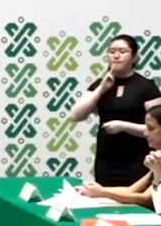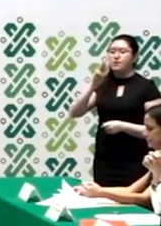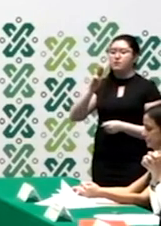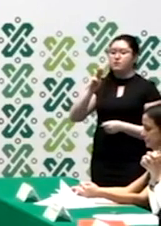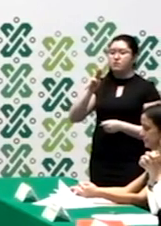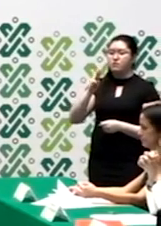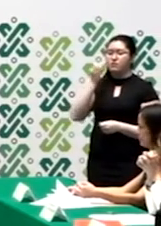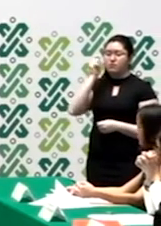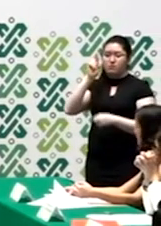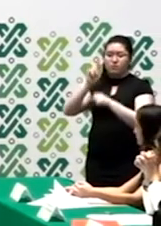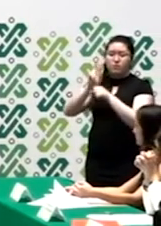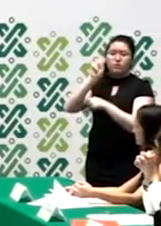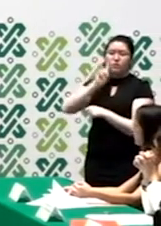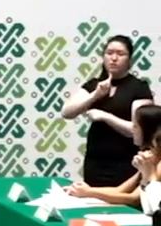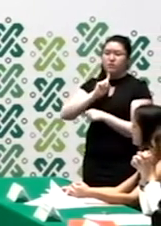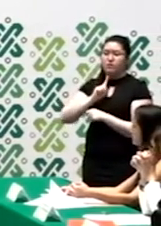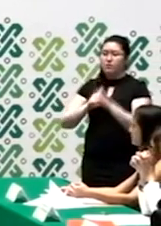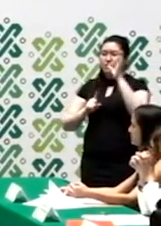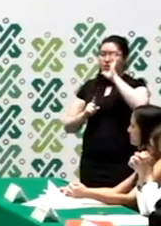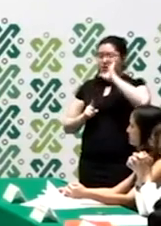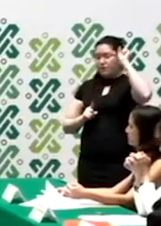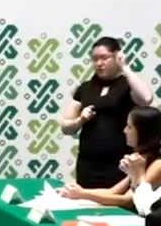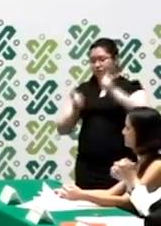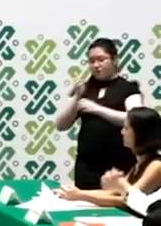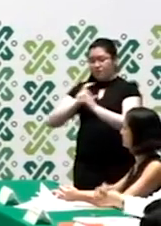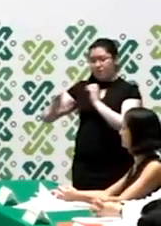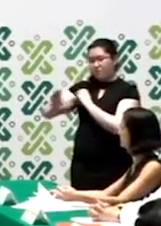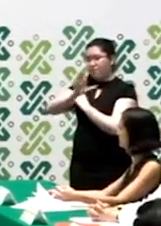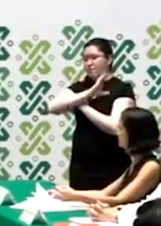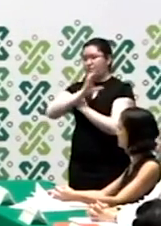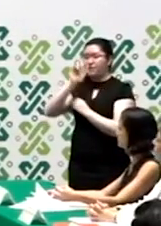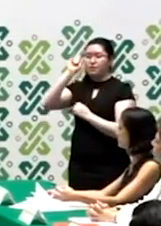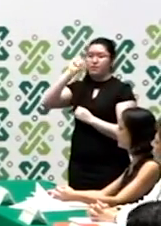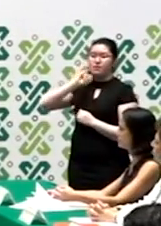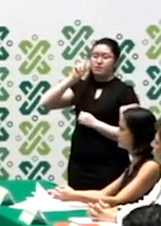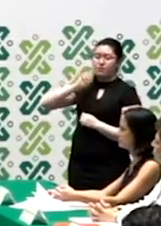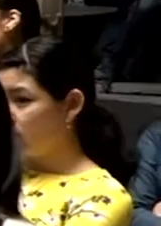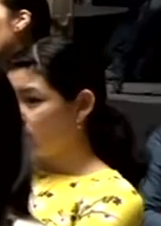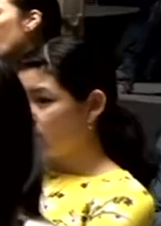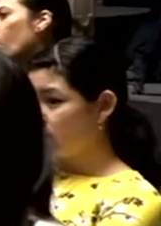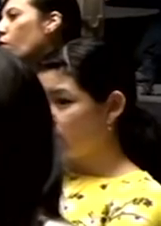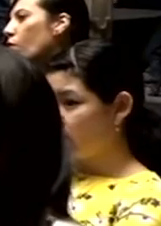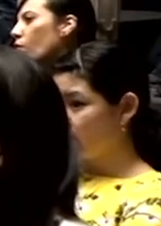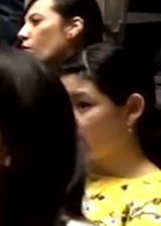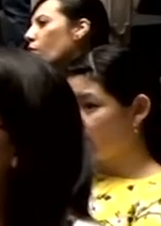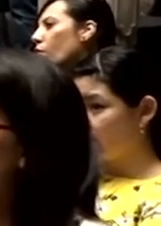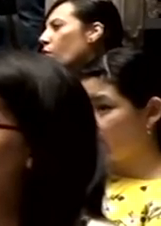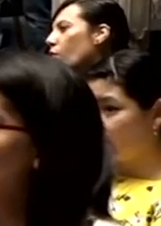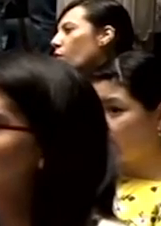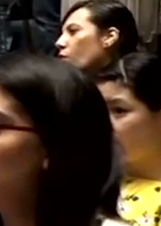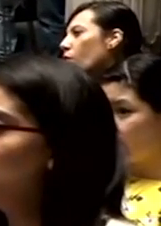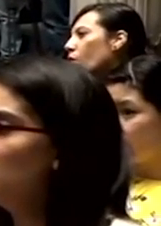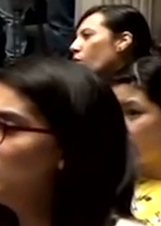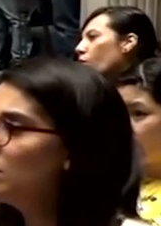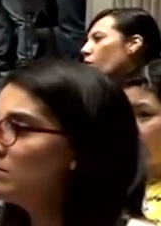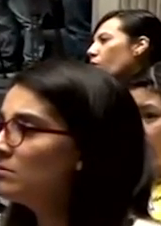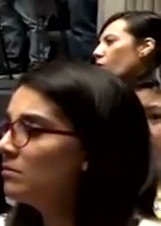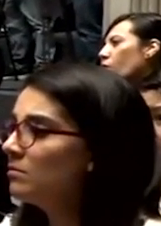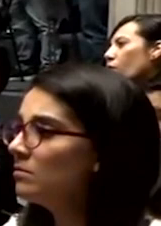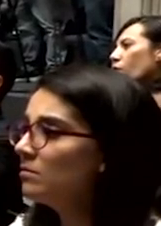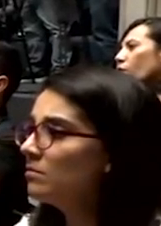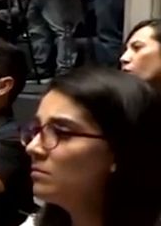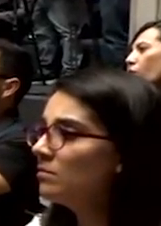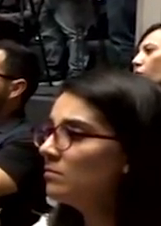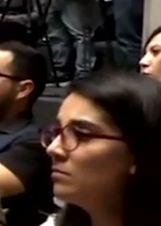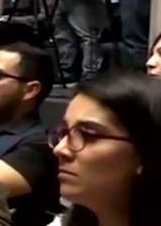La jefa de gobierno de la Ciudad de México, Claudia Sheinbaum Pardo, instaló el Consejo Gobierno Abierto de la Ciudad de México, el cual será